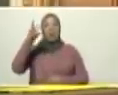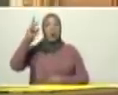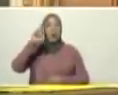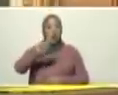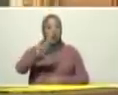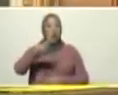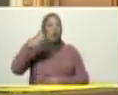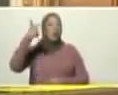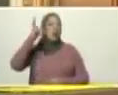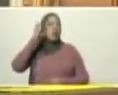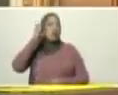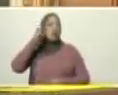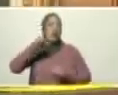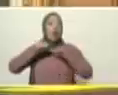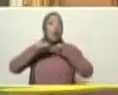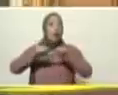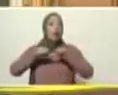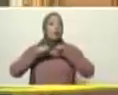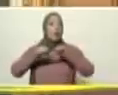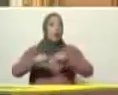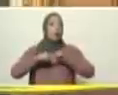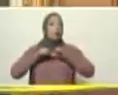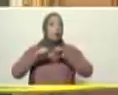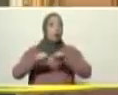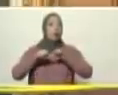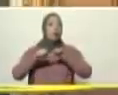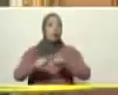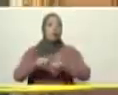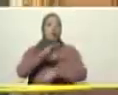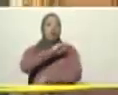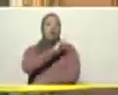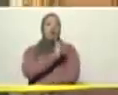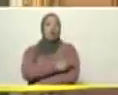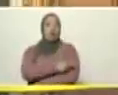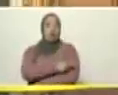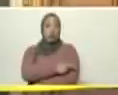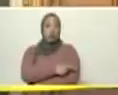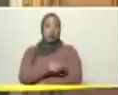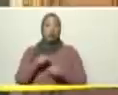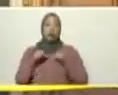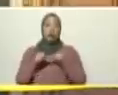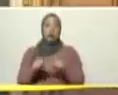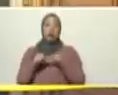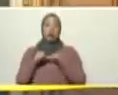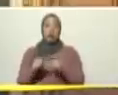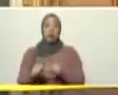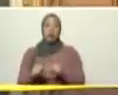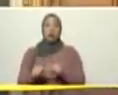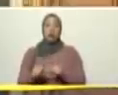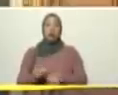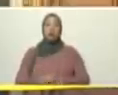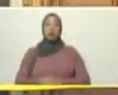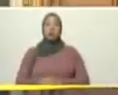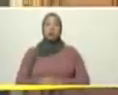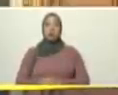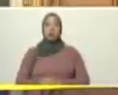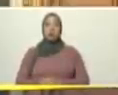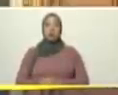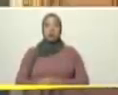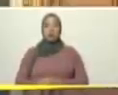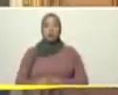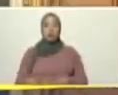la resistencia firme, permanente, dura, resistencia dura,